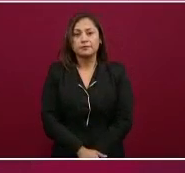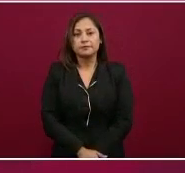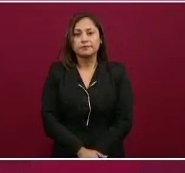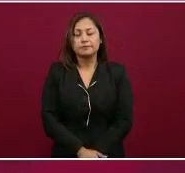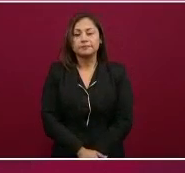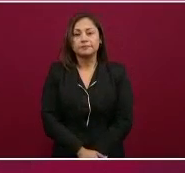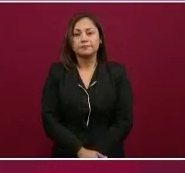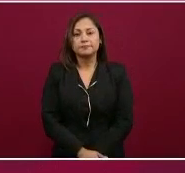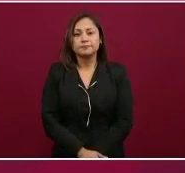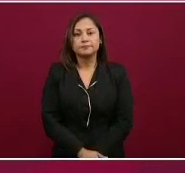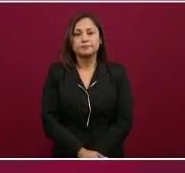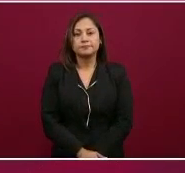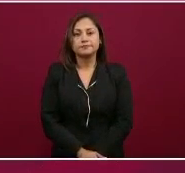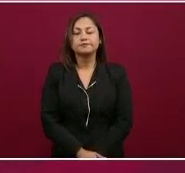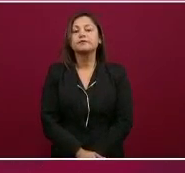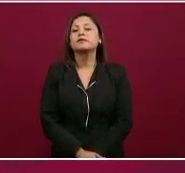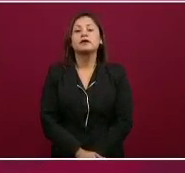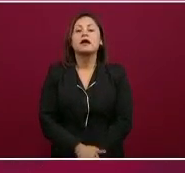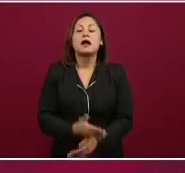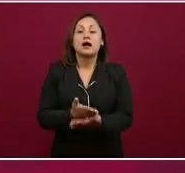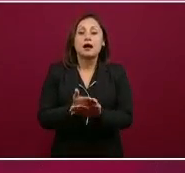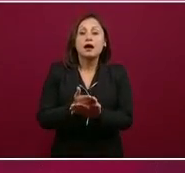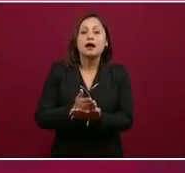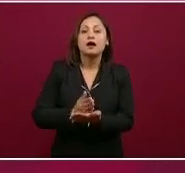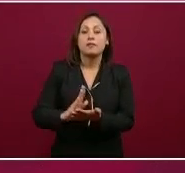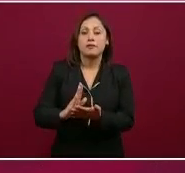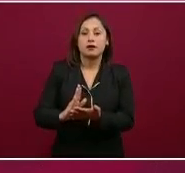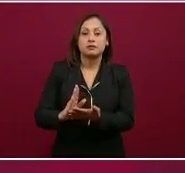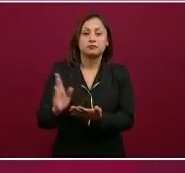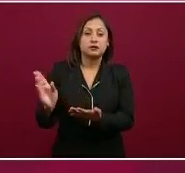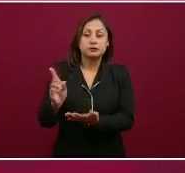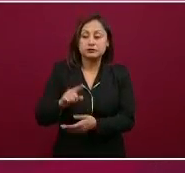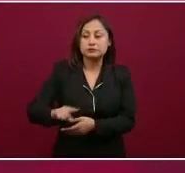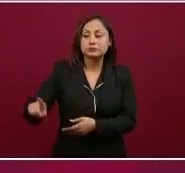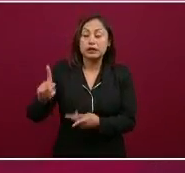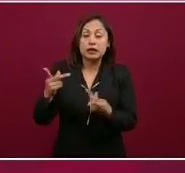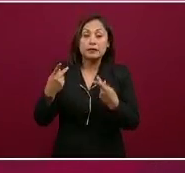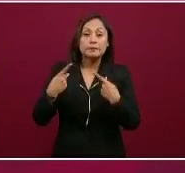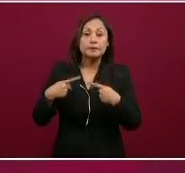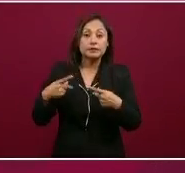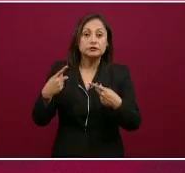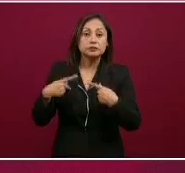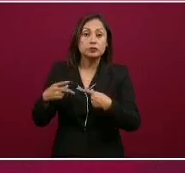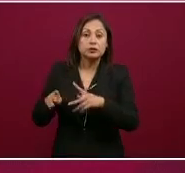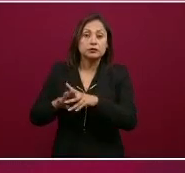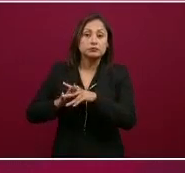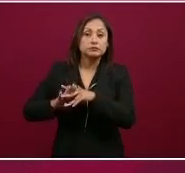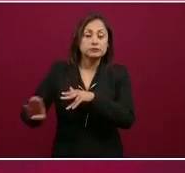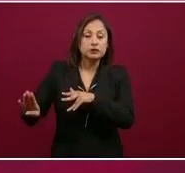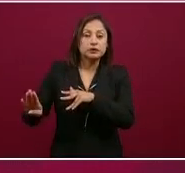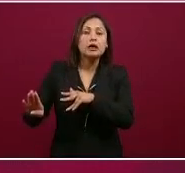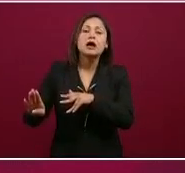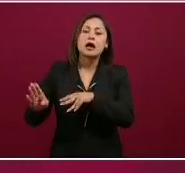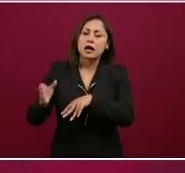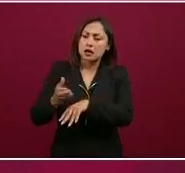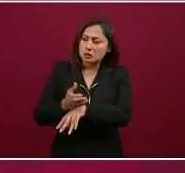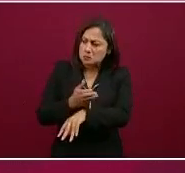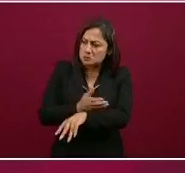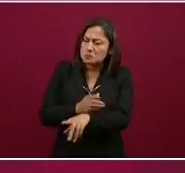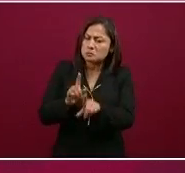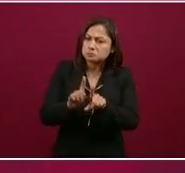y se está acompañando a sus países de origen, a